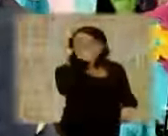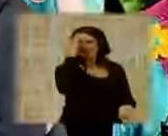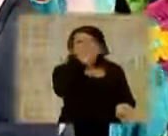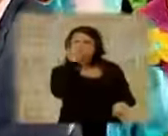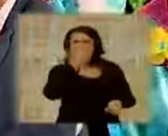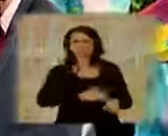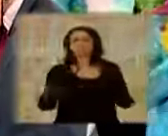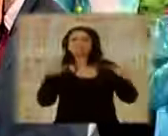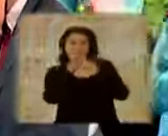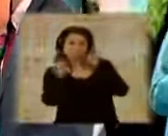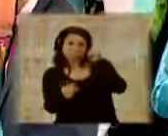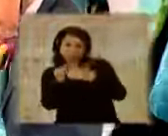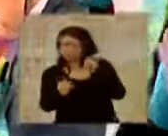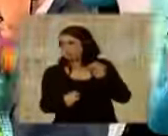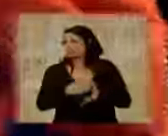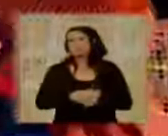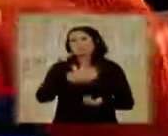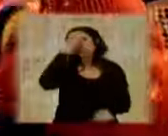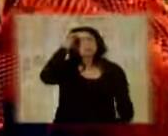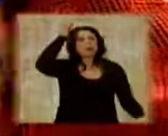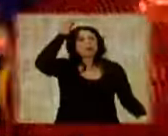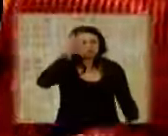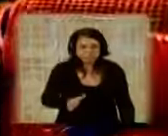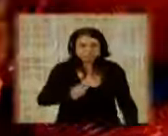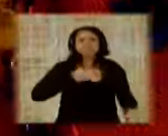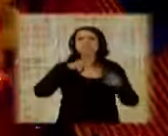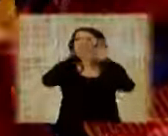carnaval. Por fin encontré mi mundo.